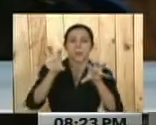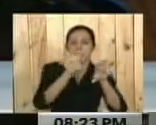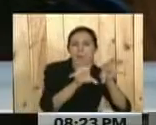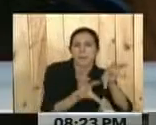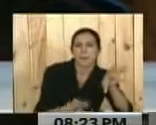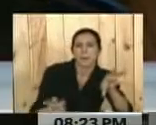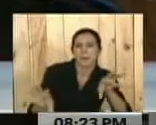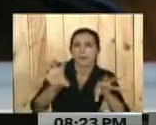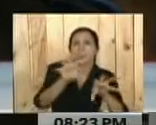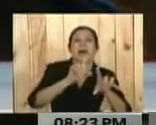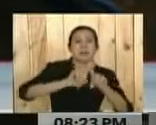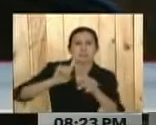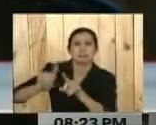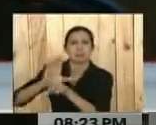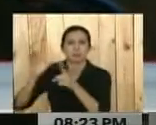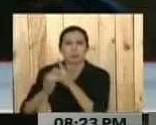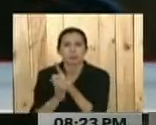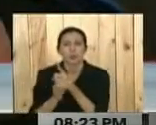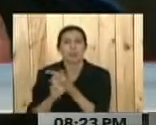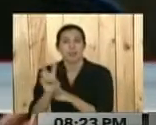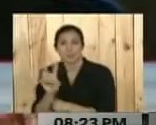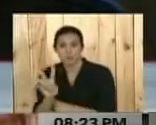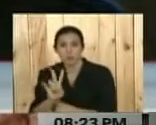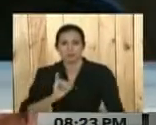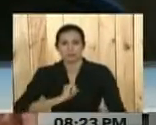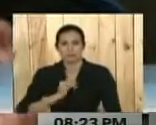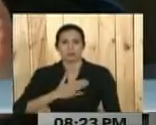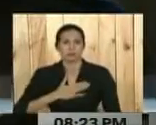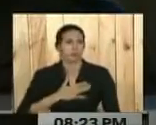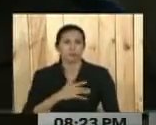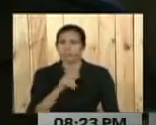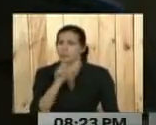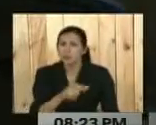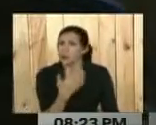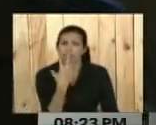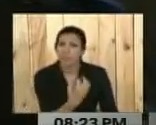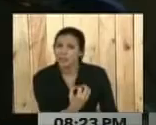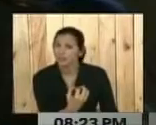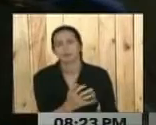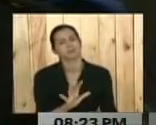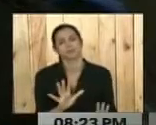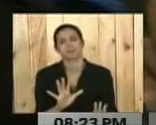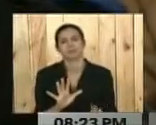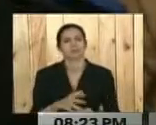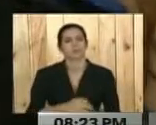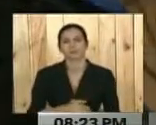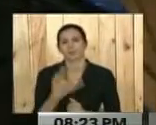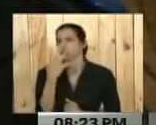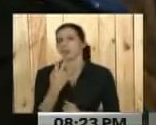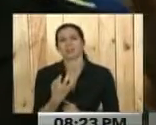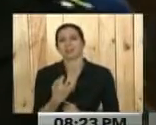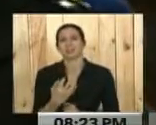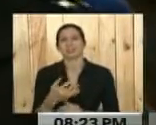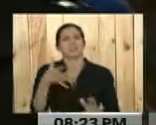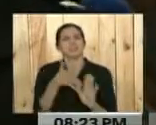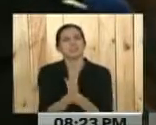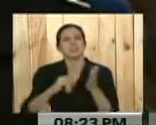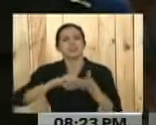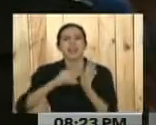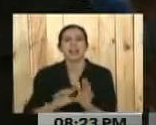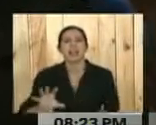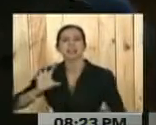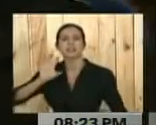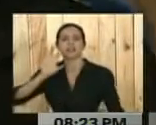esa pluralidad cultural de la misma venezolanidad. El que no entienda eso no entiende la idea de nación y no